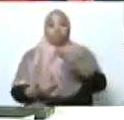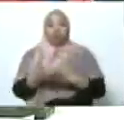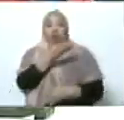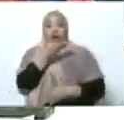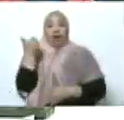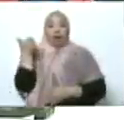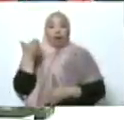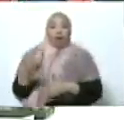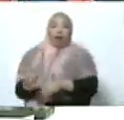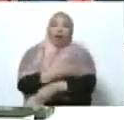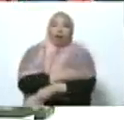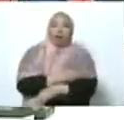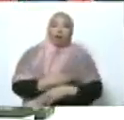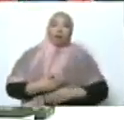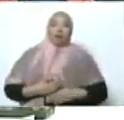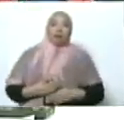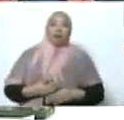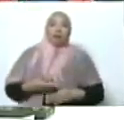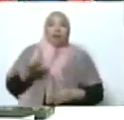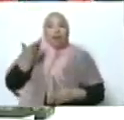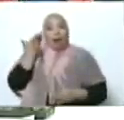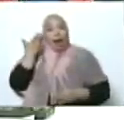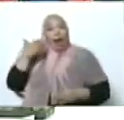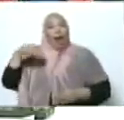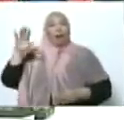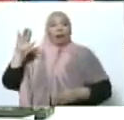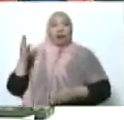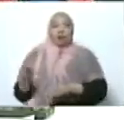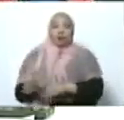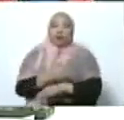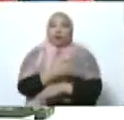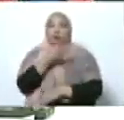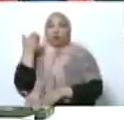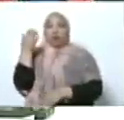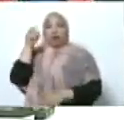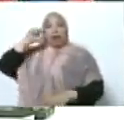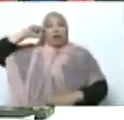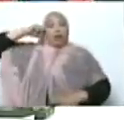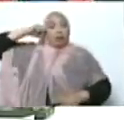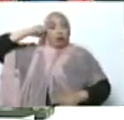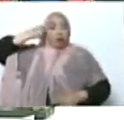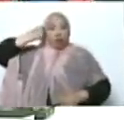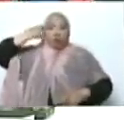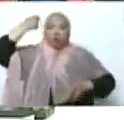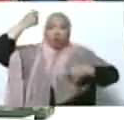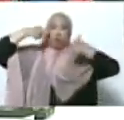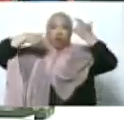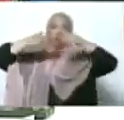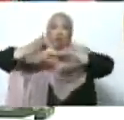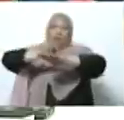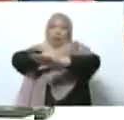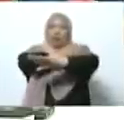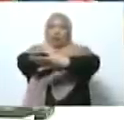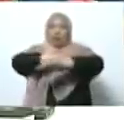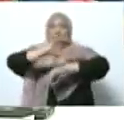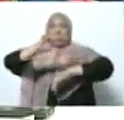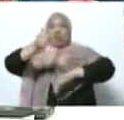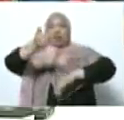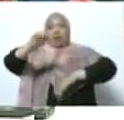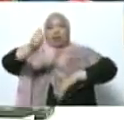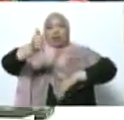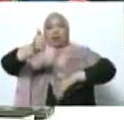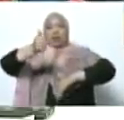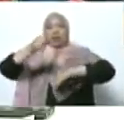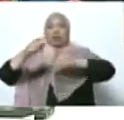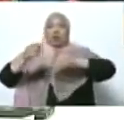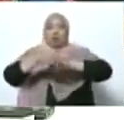Sí había la suerte que alguien la agarrara. Y recuerdo perfectamente en aquel momento que de cada 10 casos, porque yo era ministro